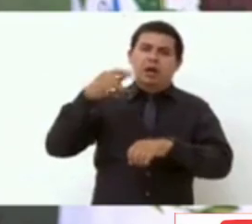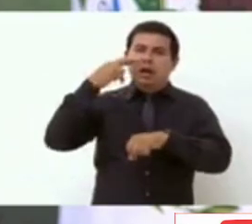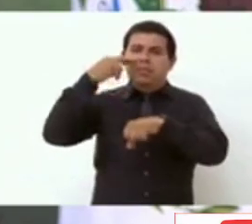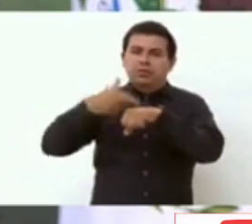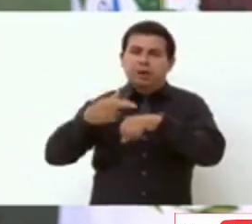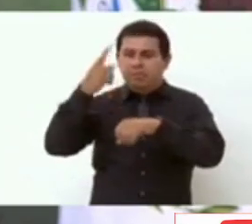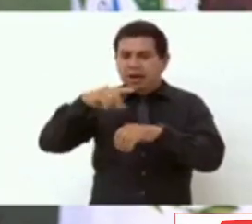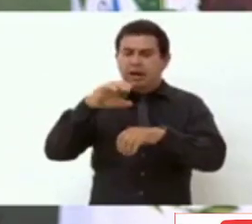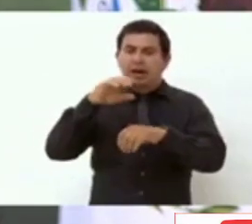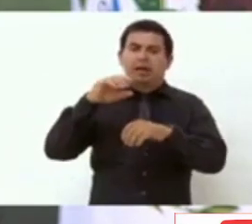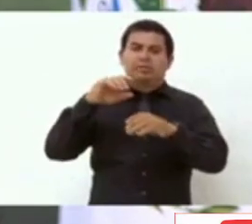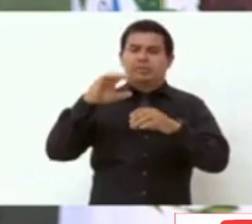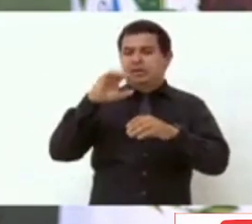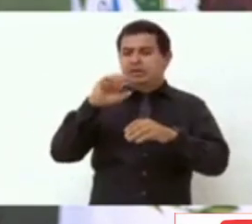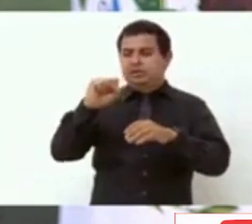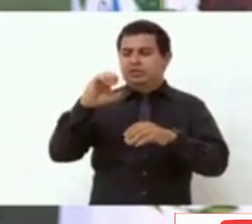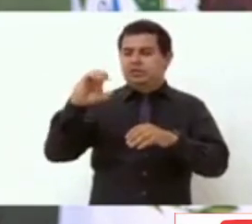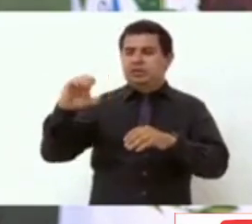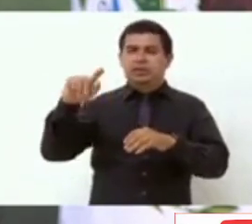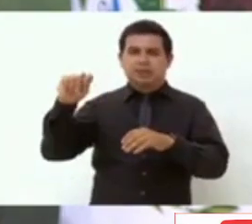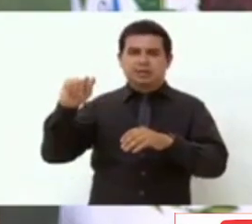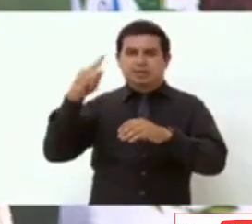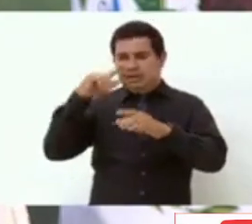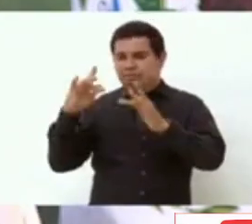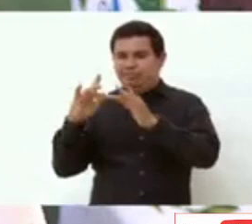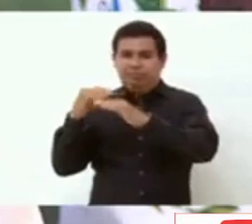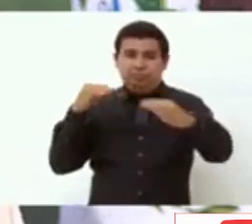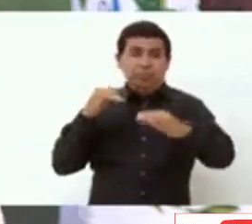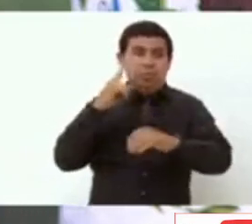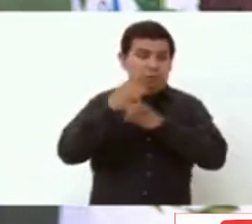de Comunicaciones, pero si no se puede el año próximo,